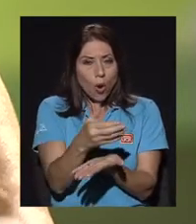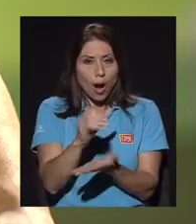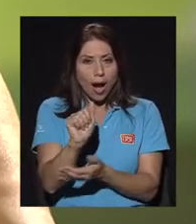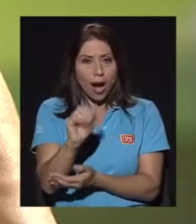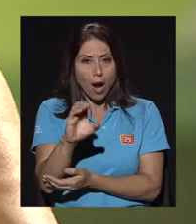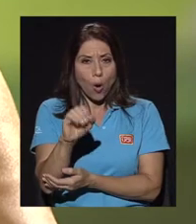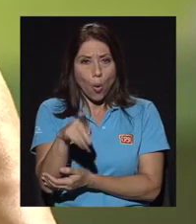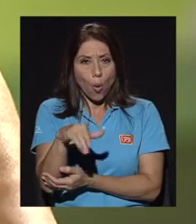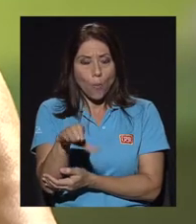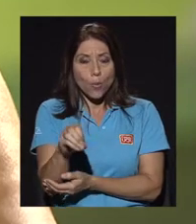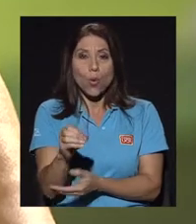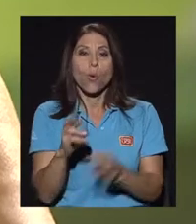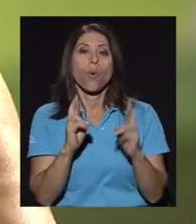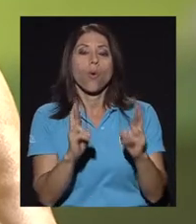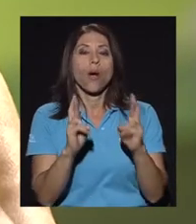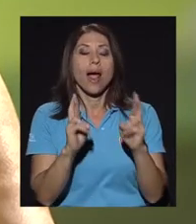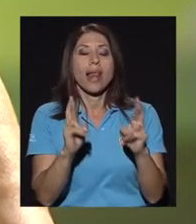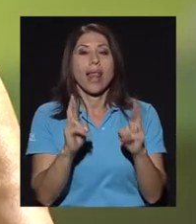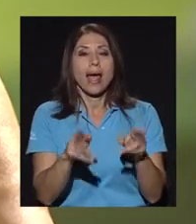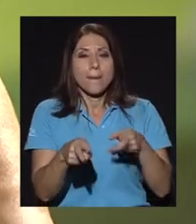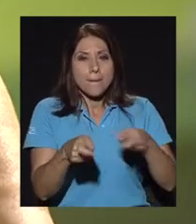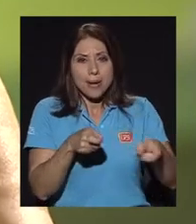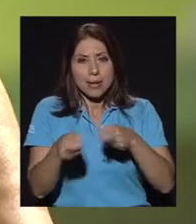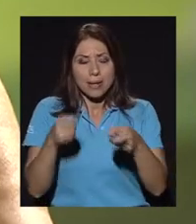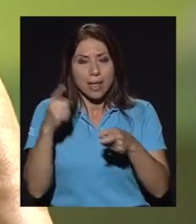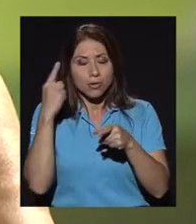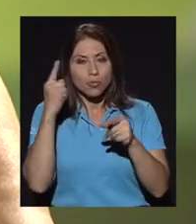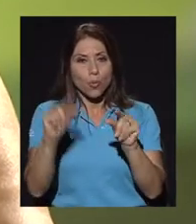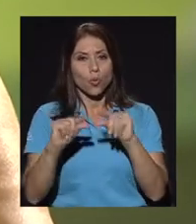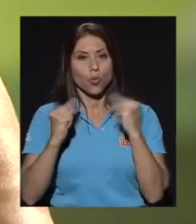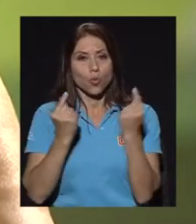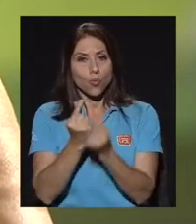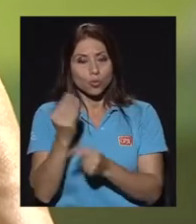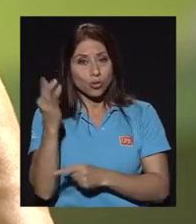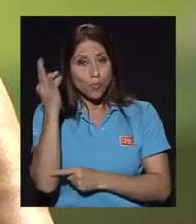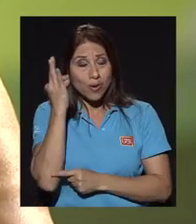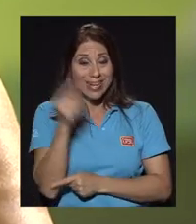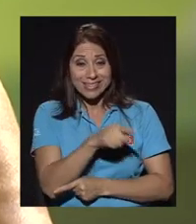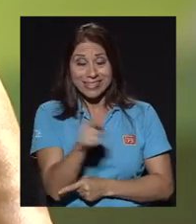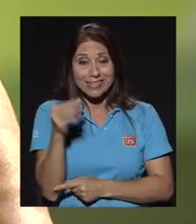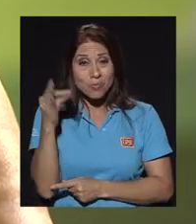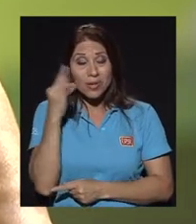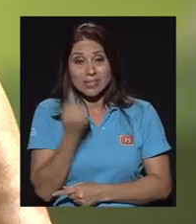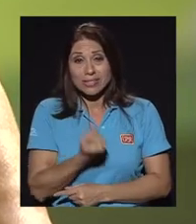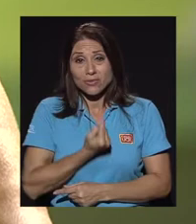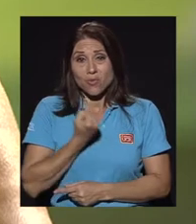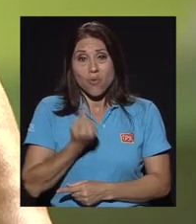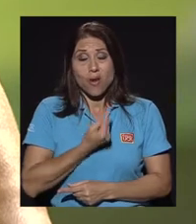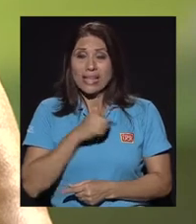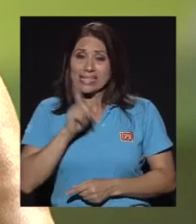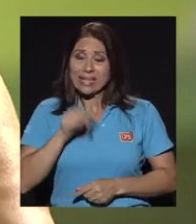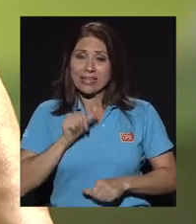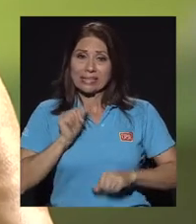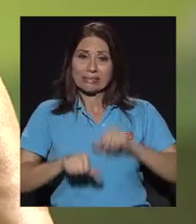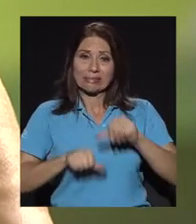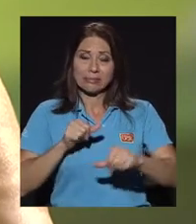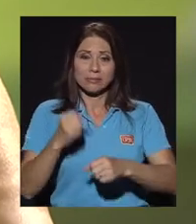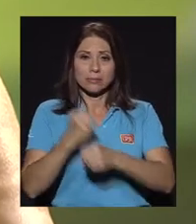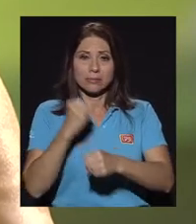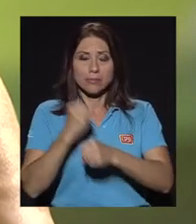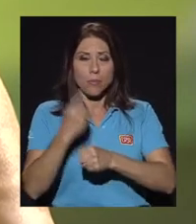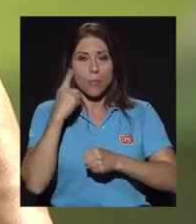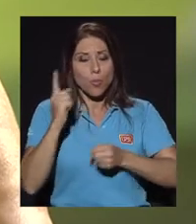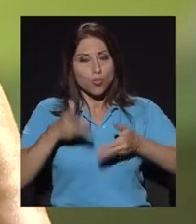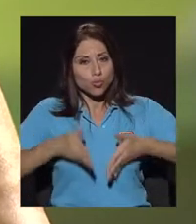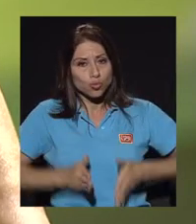manejados por grupo de mujeres que están solas, que tienen que sacar a sus hijos adelante. Entonces yo